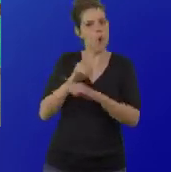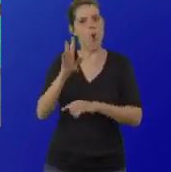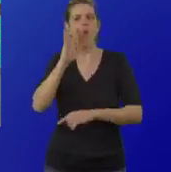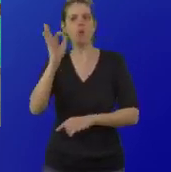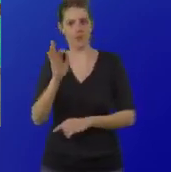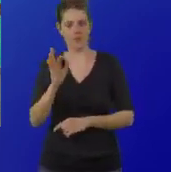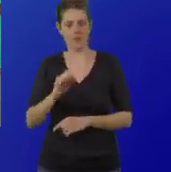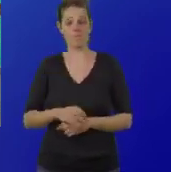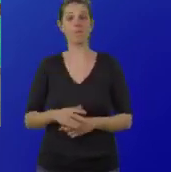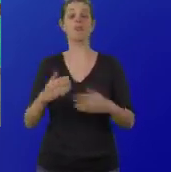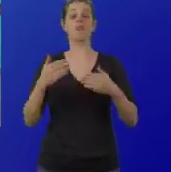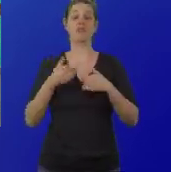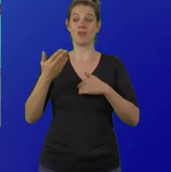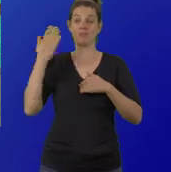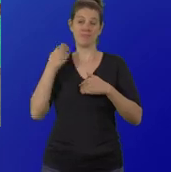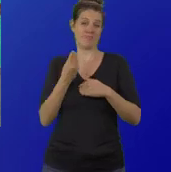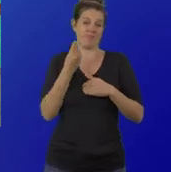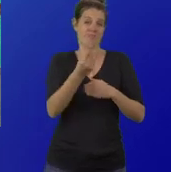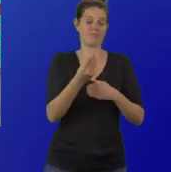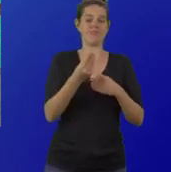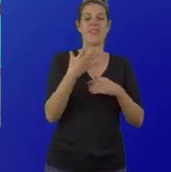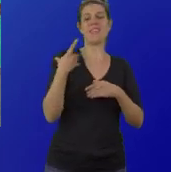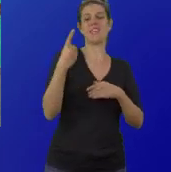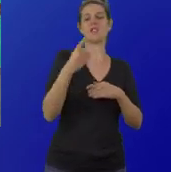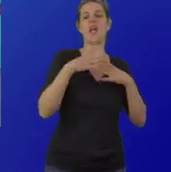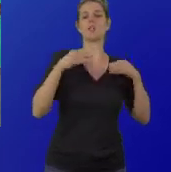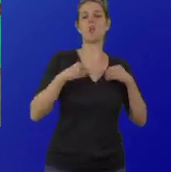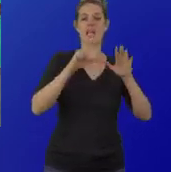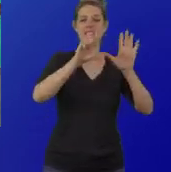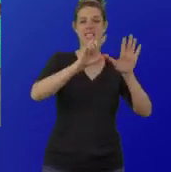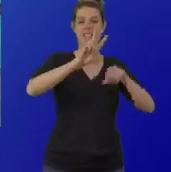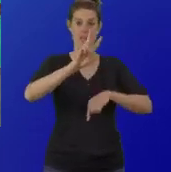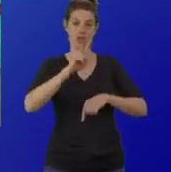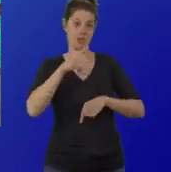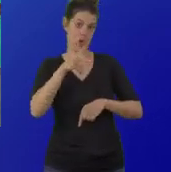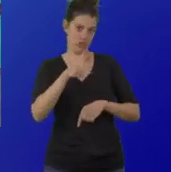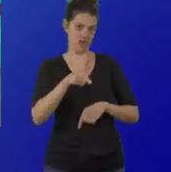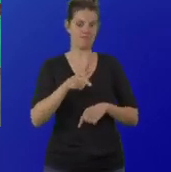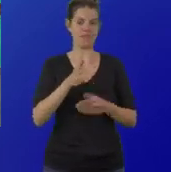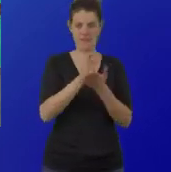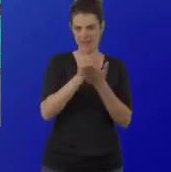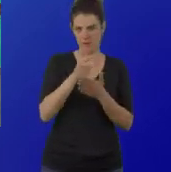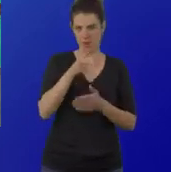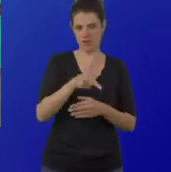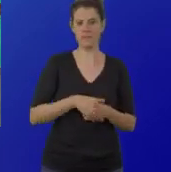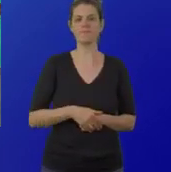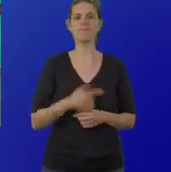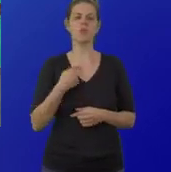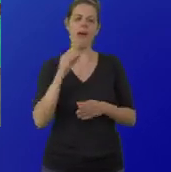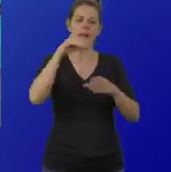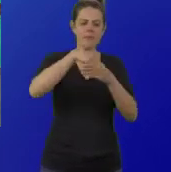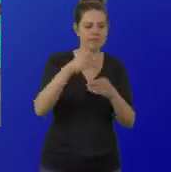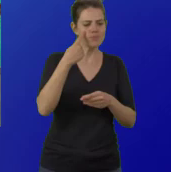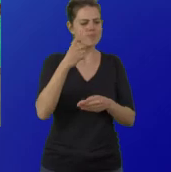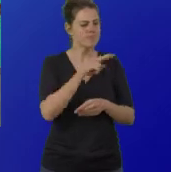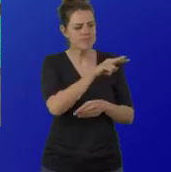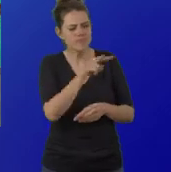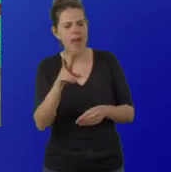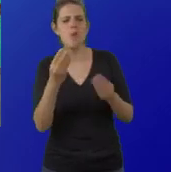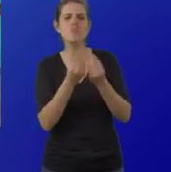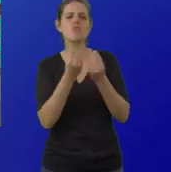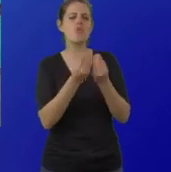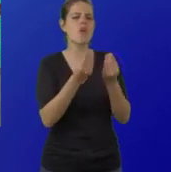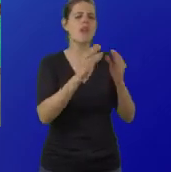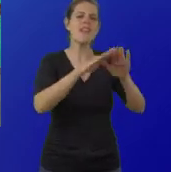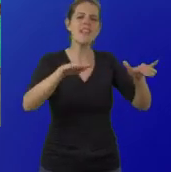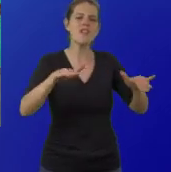yo empiezo en la dirección de la escuela número 72 de Rocha, empiezo a entender que existe dentro de esa institución una cantidad de chicos